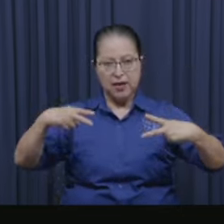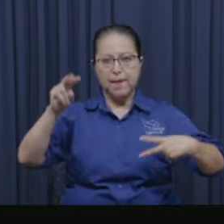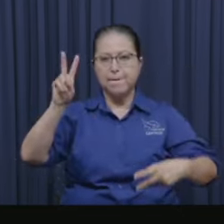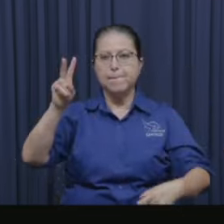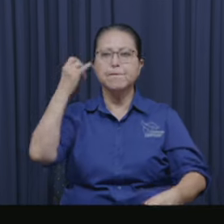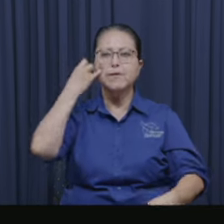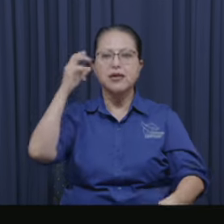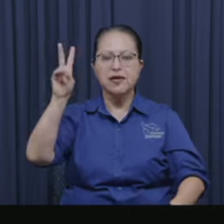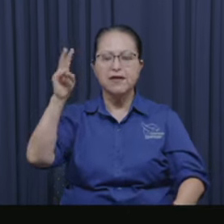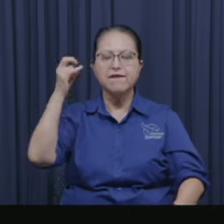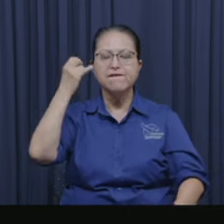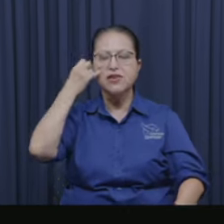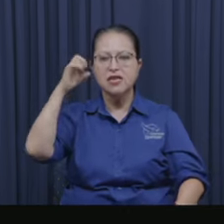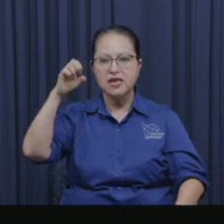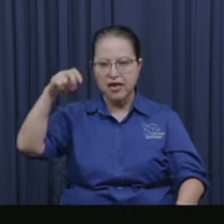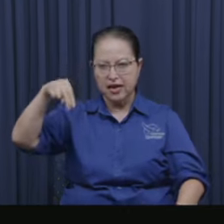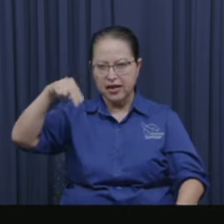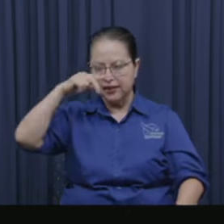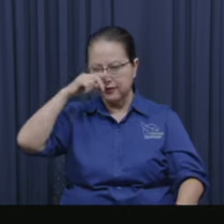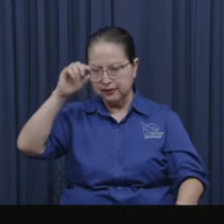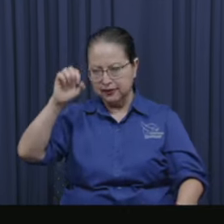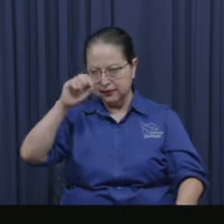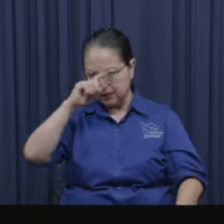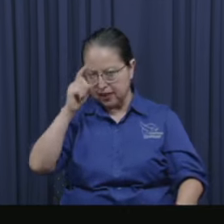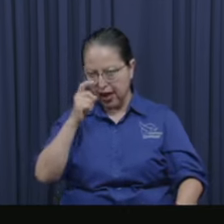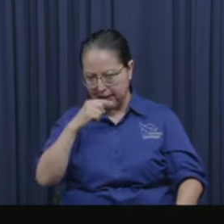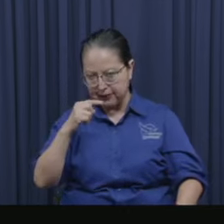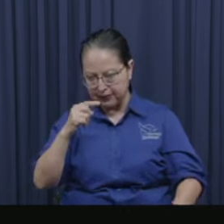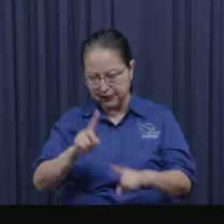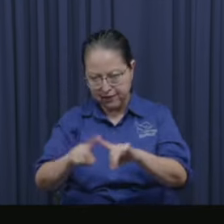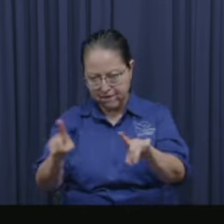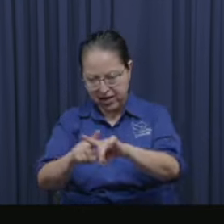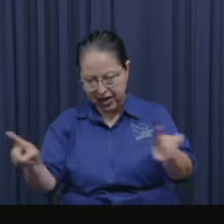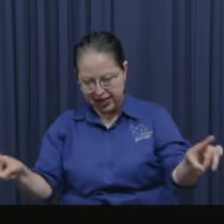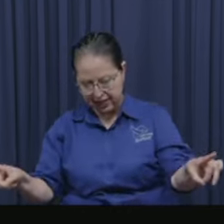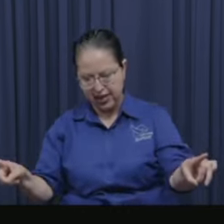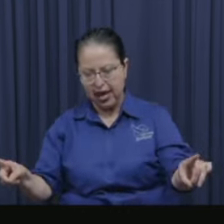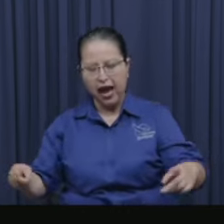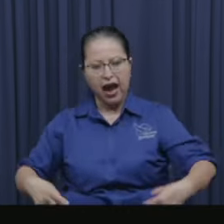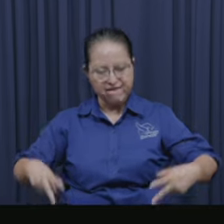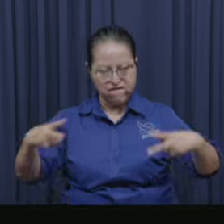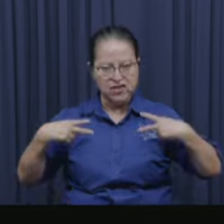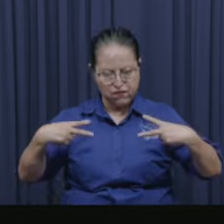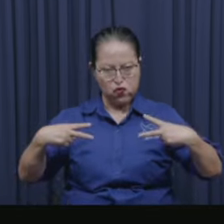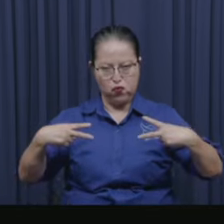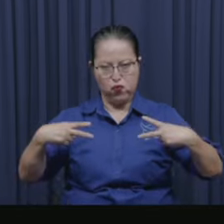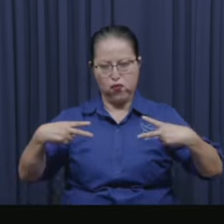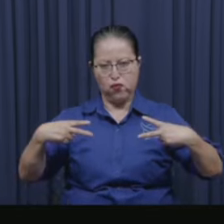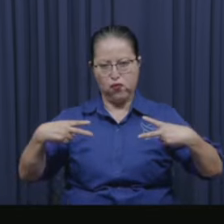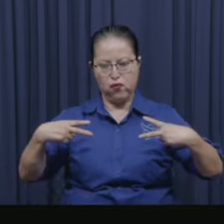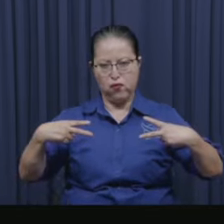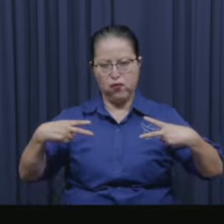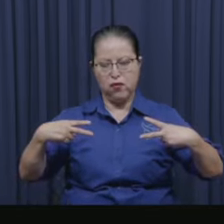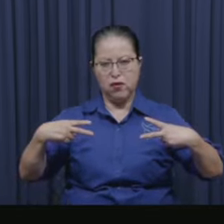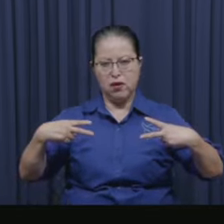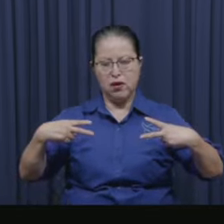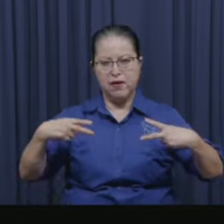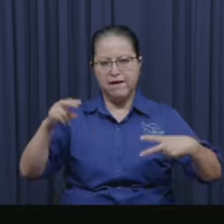vivos los vivos son vivos los vivientes son zoes o saos